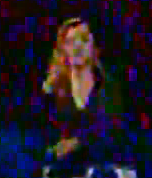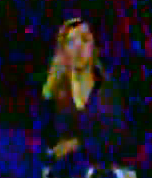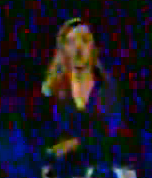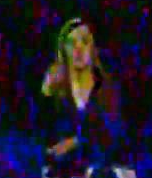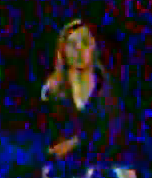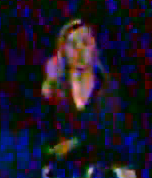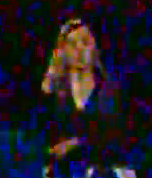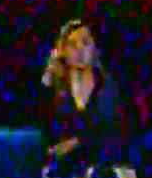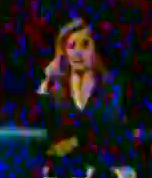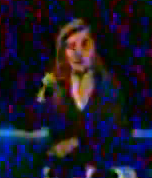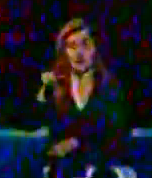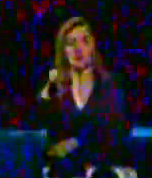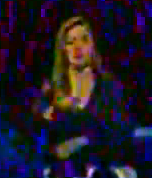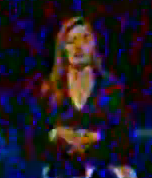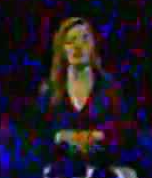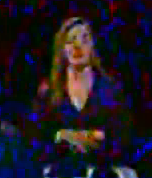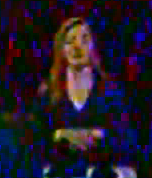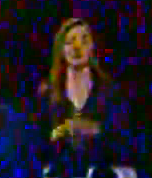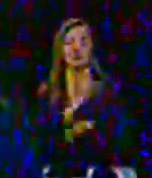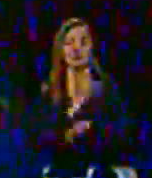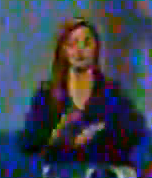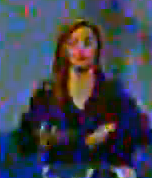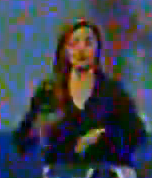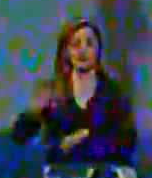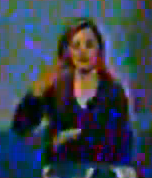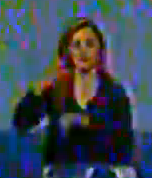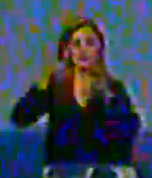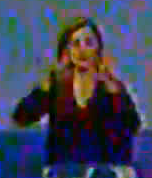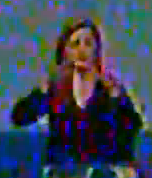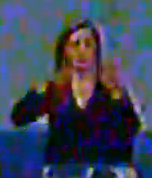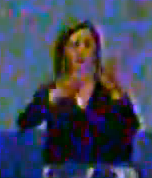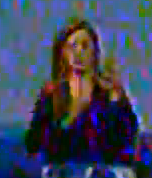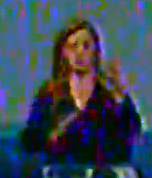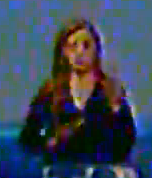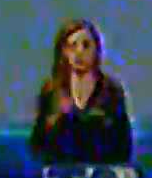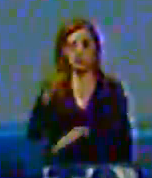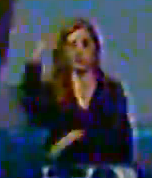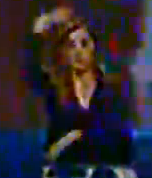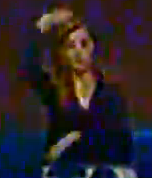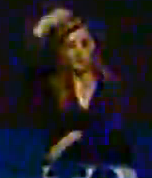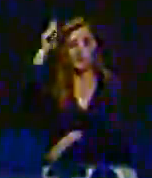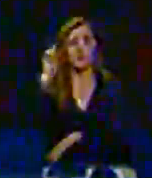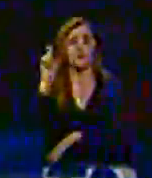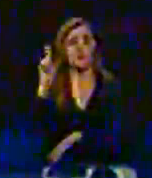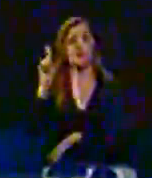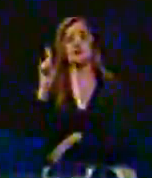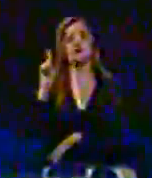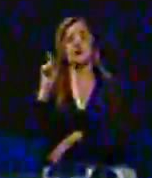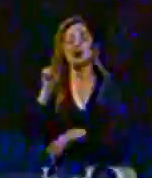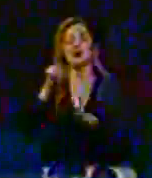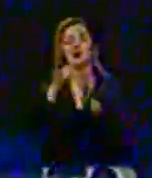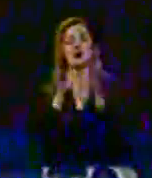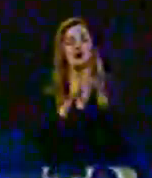Obrador. Al menos 13 jefes de Estado, 7 vicepresidentes, un rey y un príncipe son